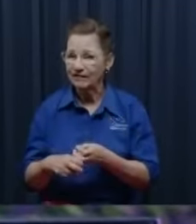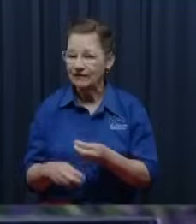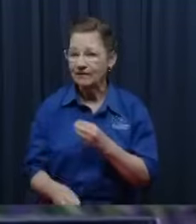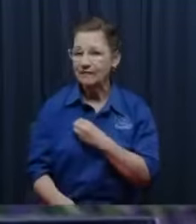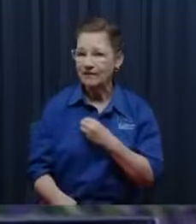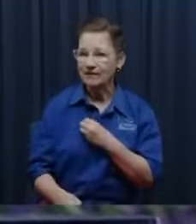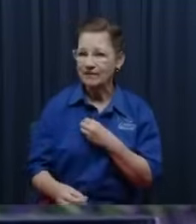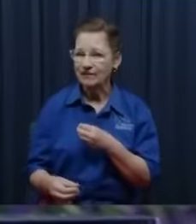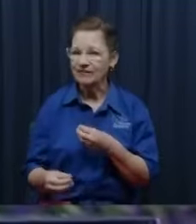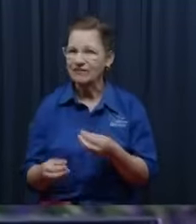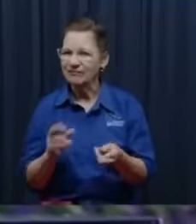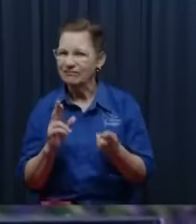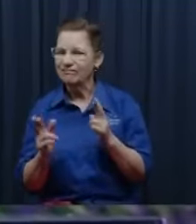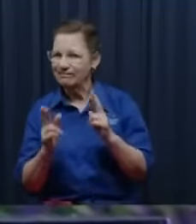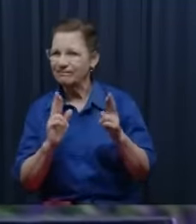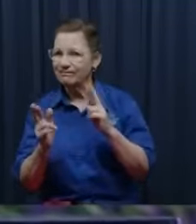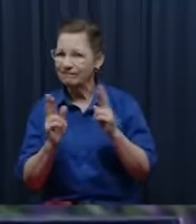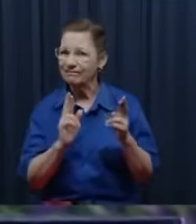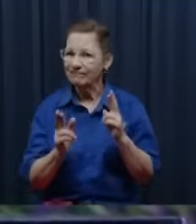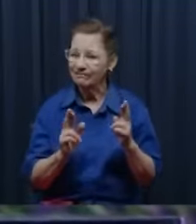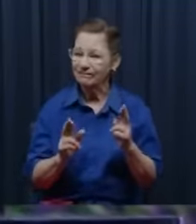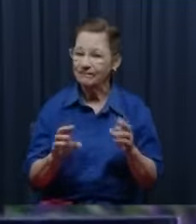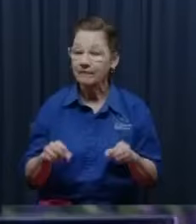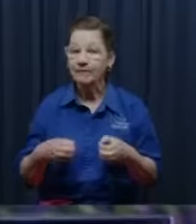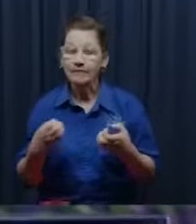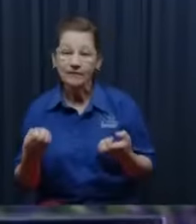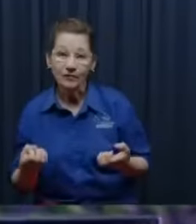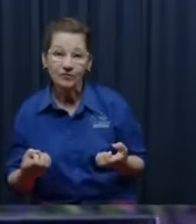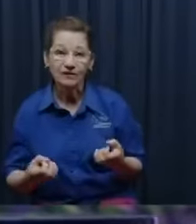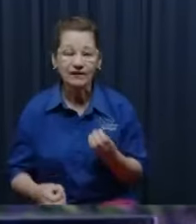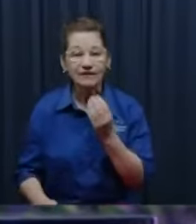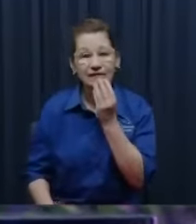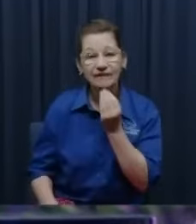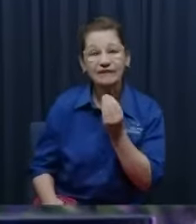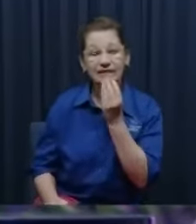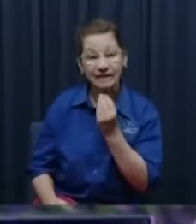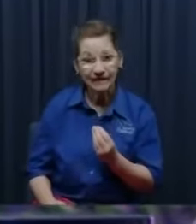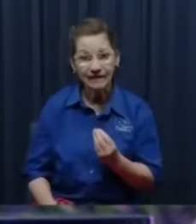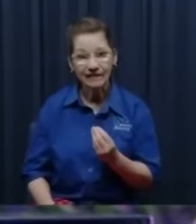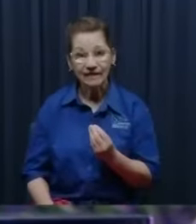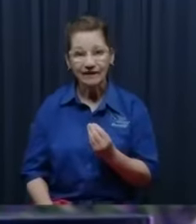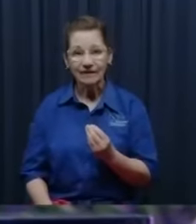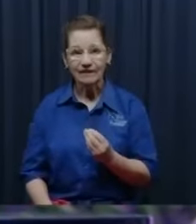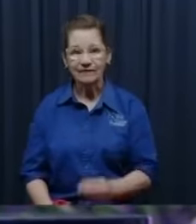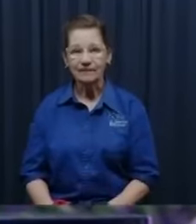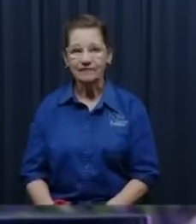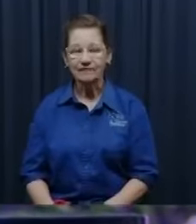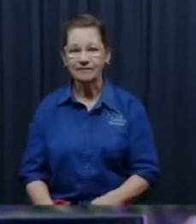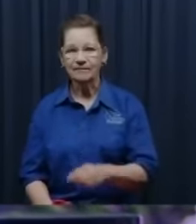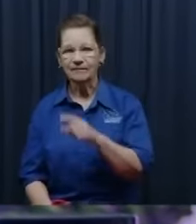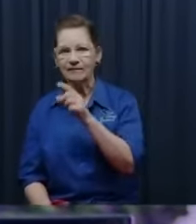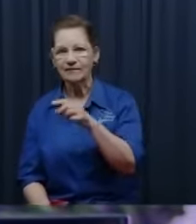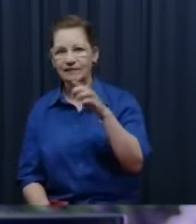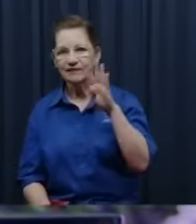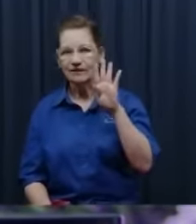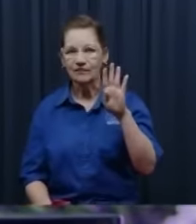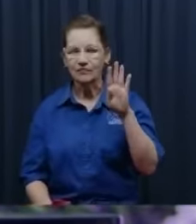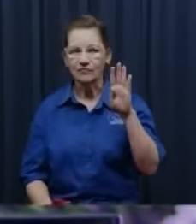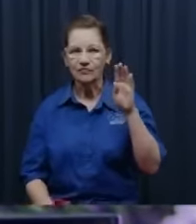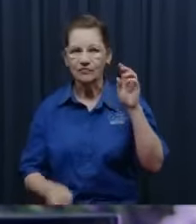Pues que es lo que está pidiendo al final de cuentas Israel y pues 147 votaron en contra